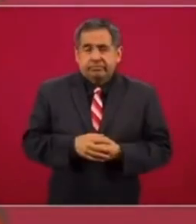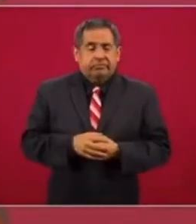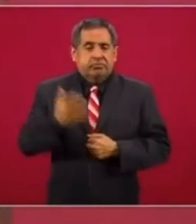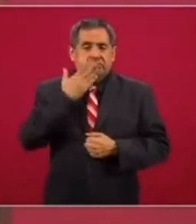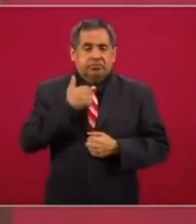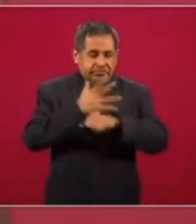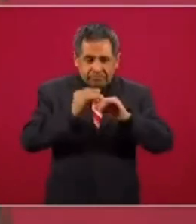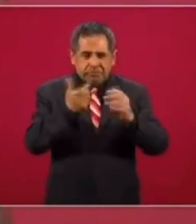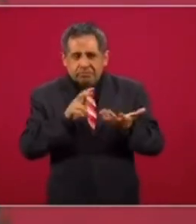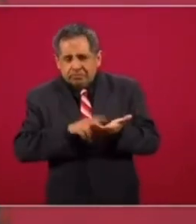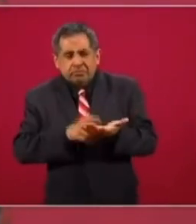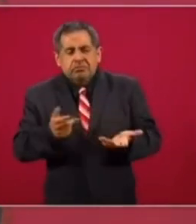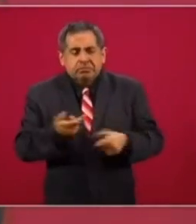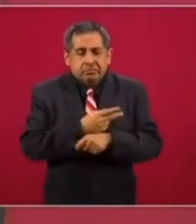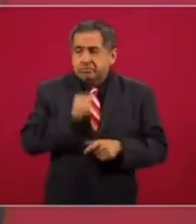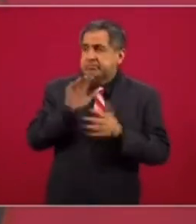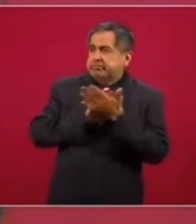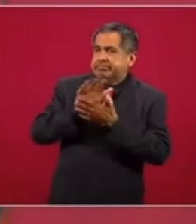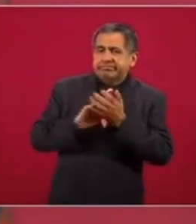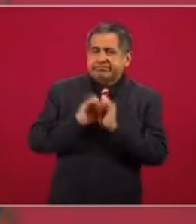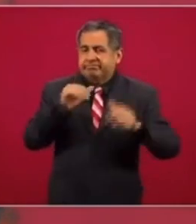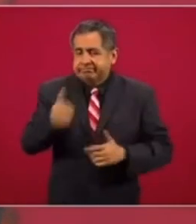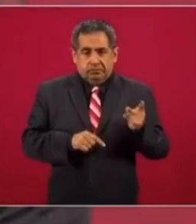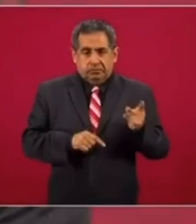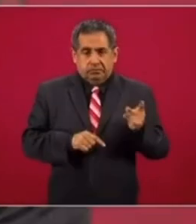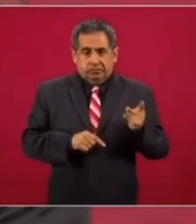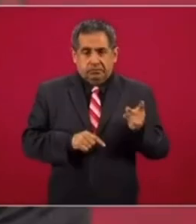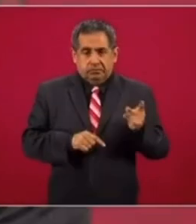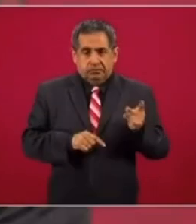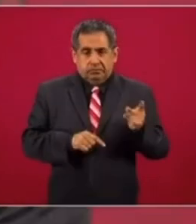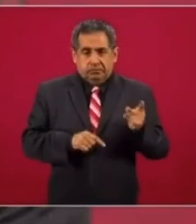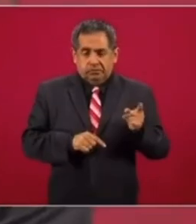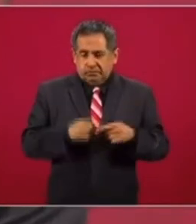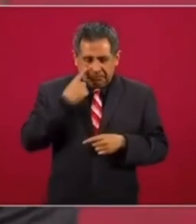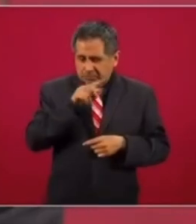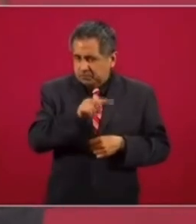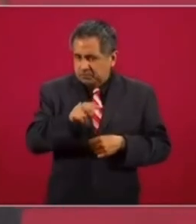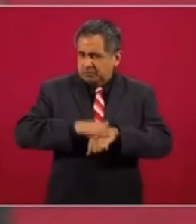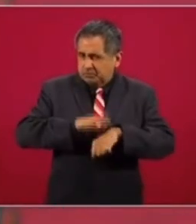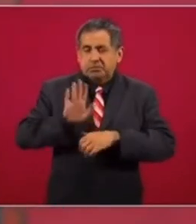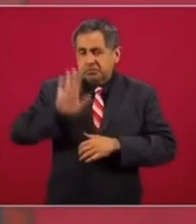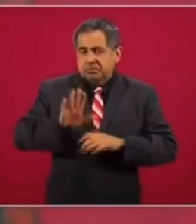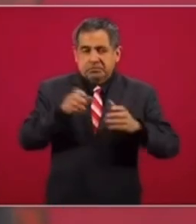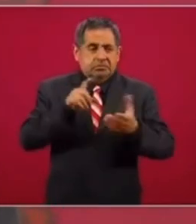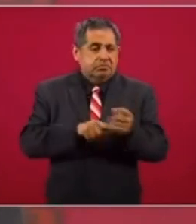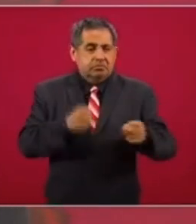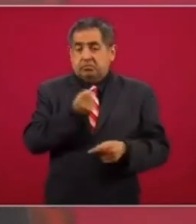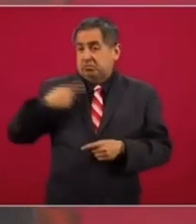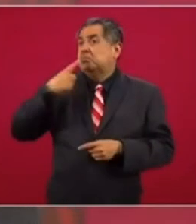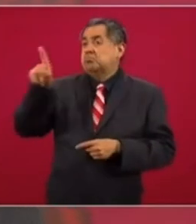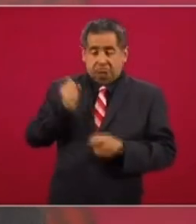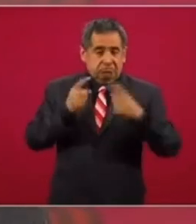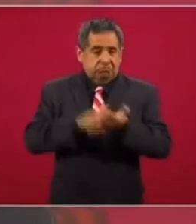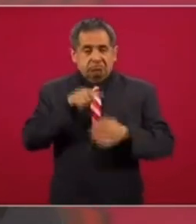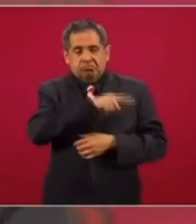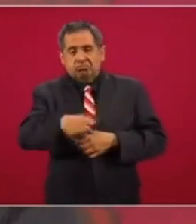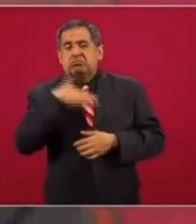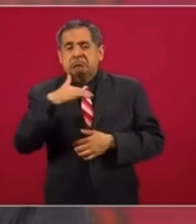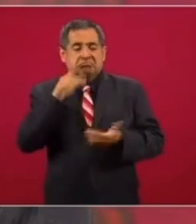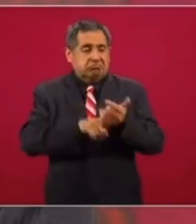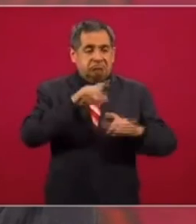tenían cuentas claras y hay indicios, inclusive denuncias de